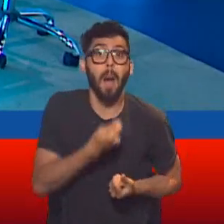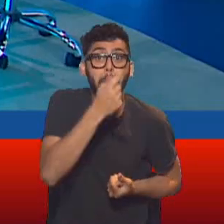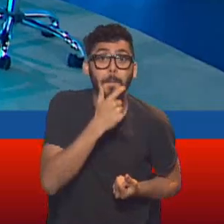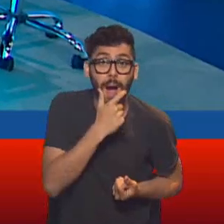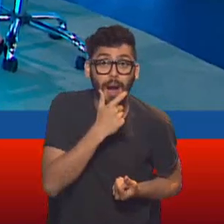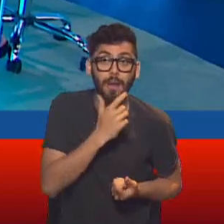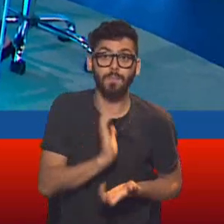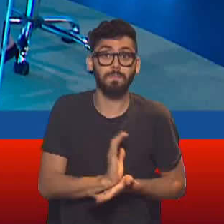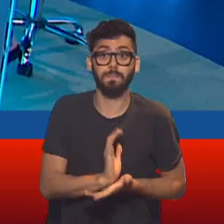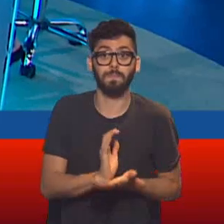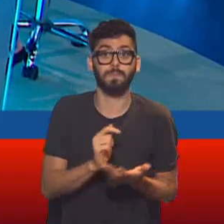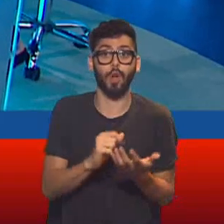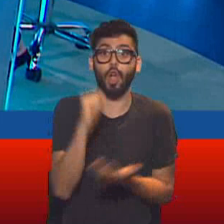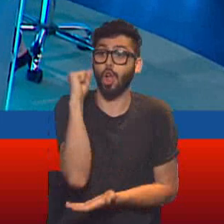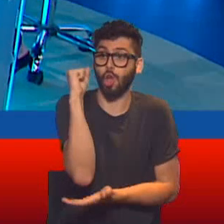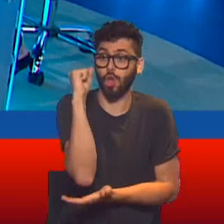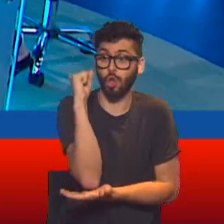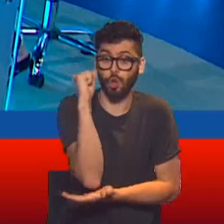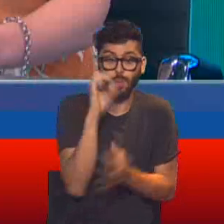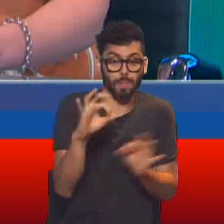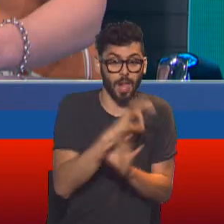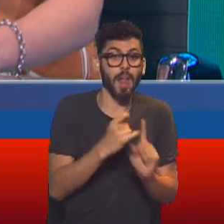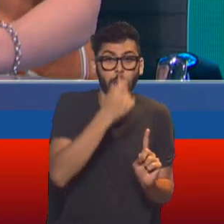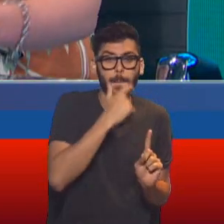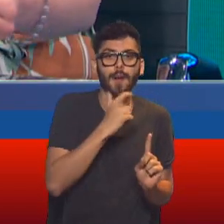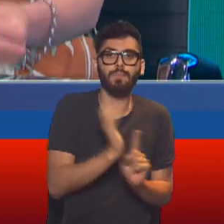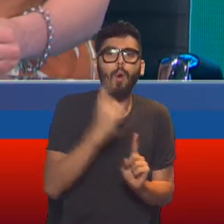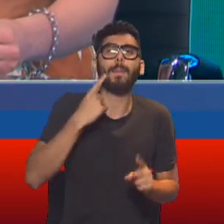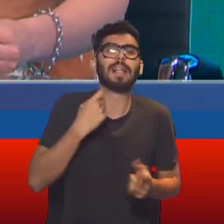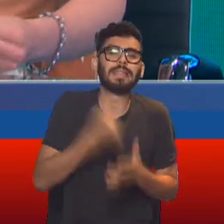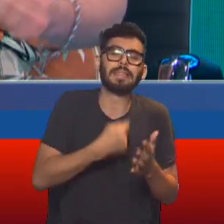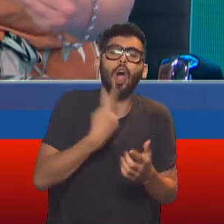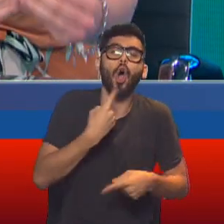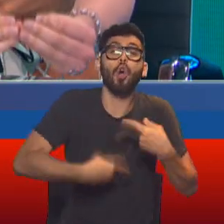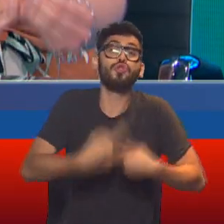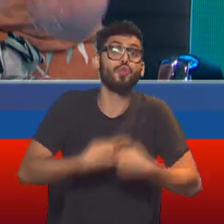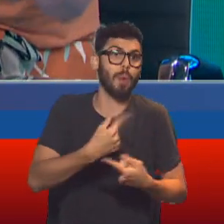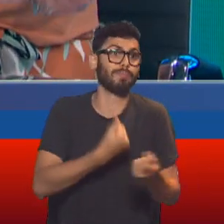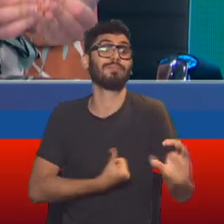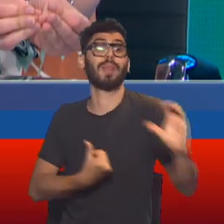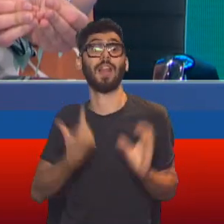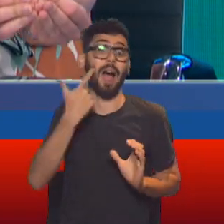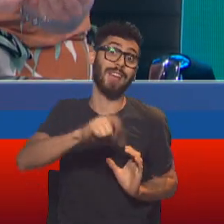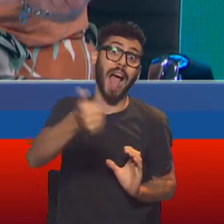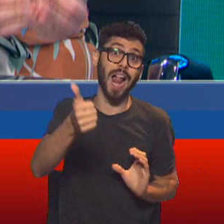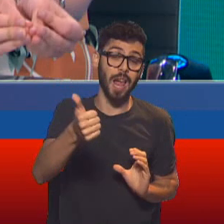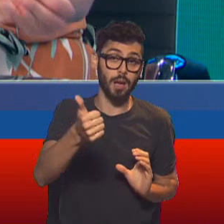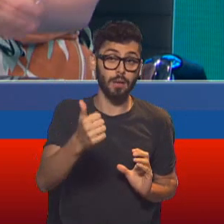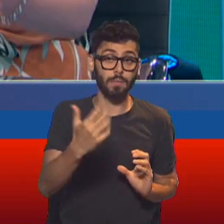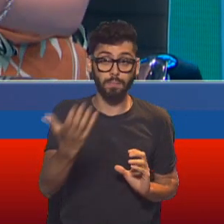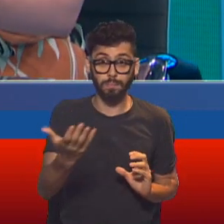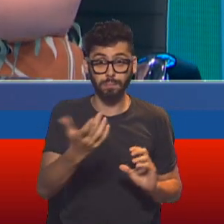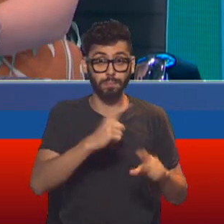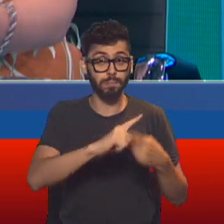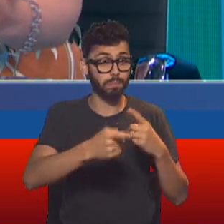que el modelo económico-político planteado por la gestión anterior iba a continuar. Y por eso justamente con ese acuerdo, con ese consenso,